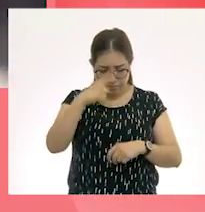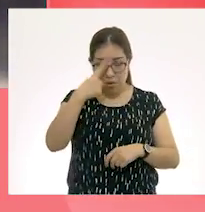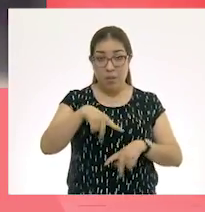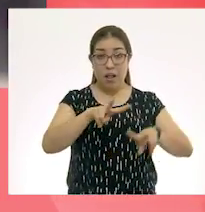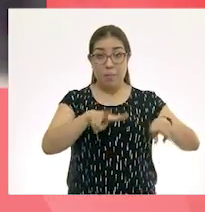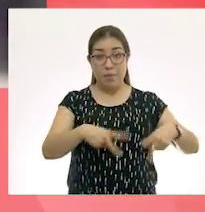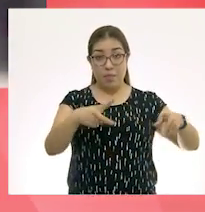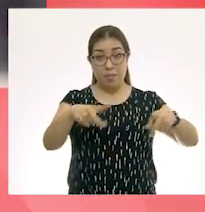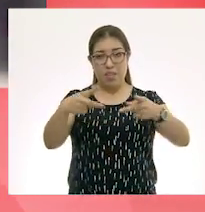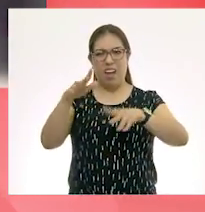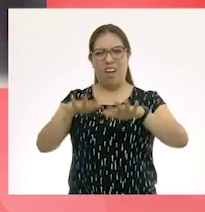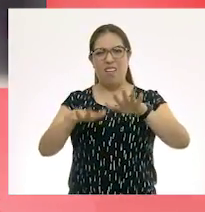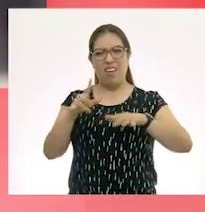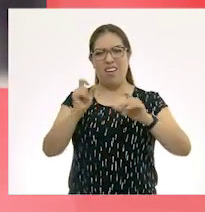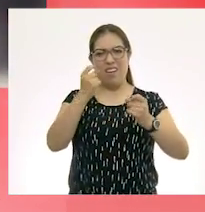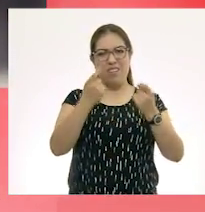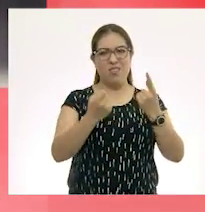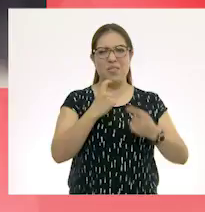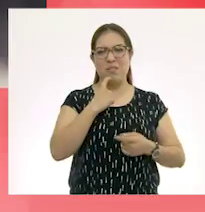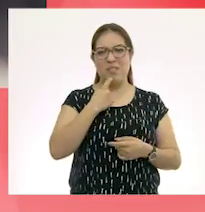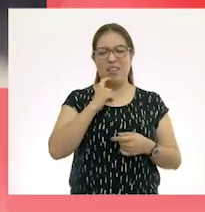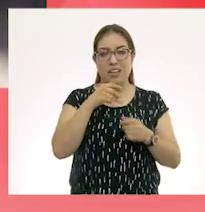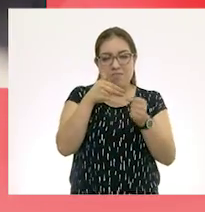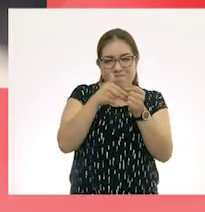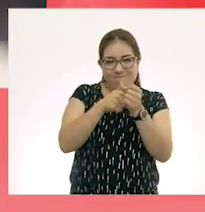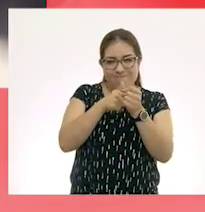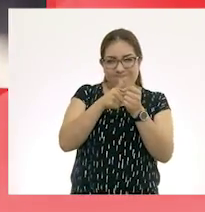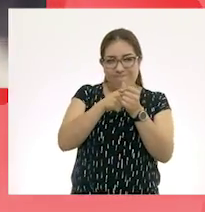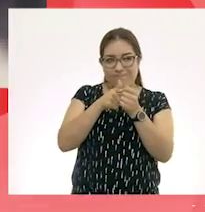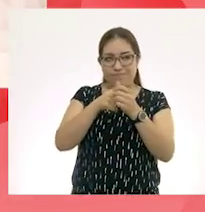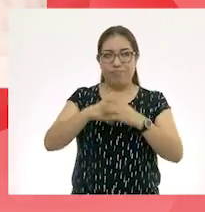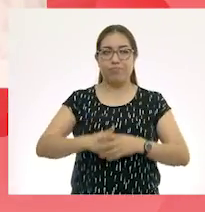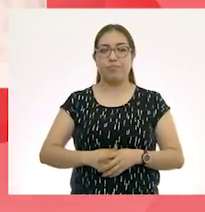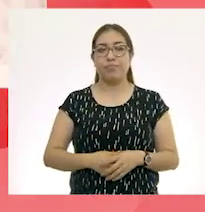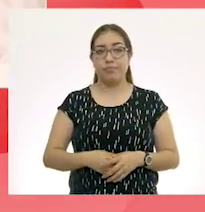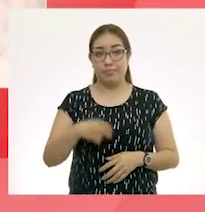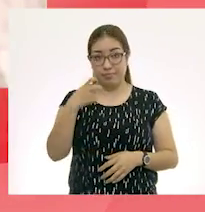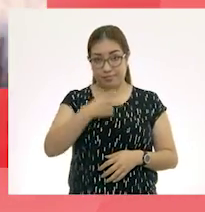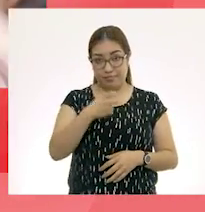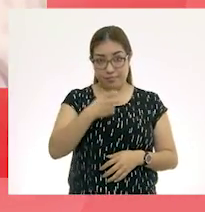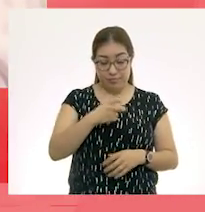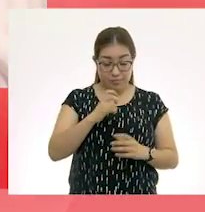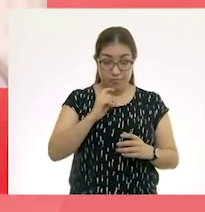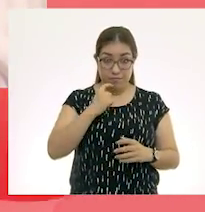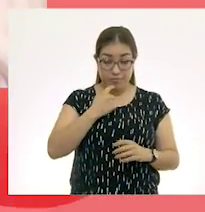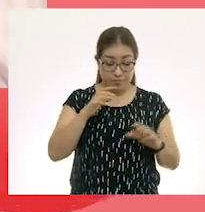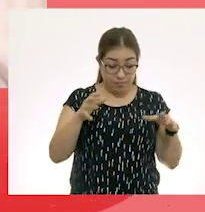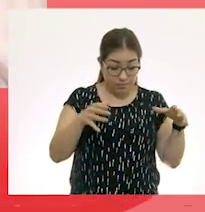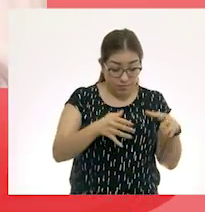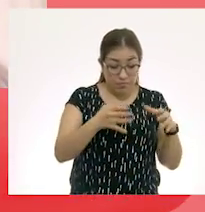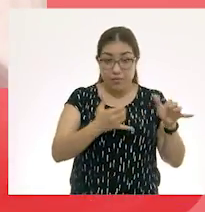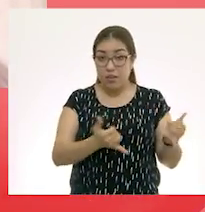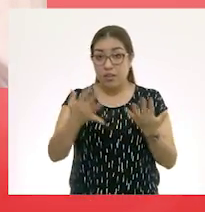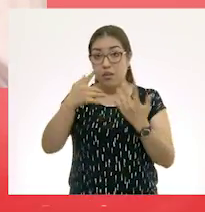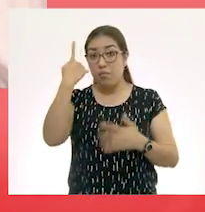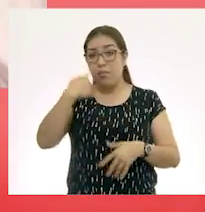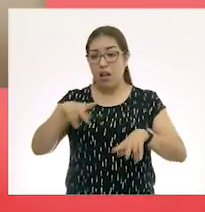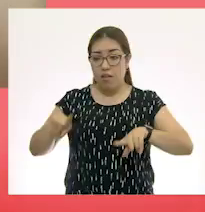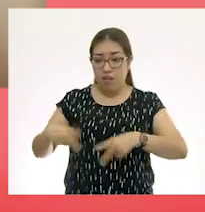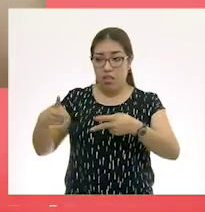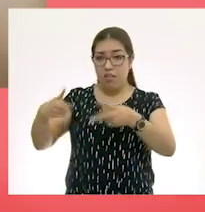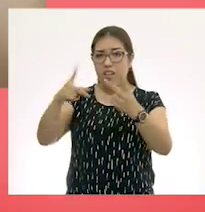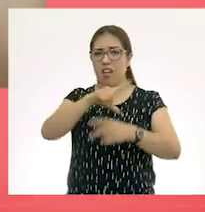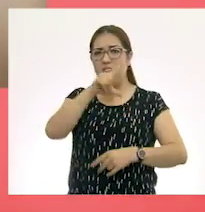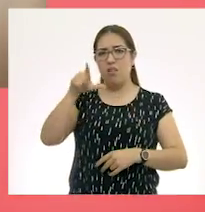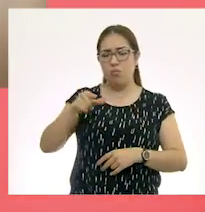Pandamo, ya vendi con a, pangañe ni ne, pegue. Ya después ya de parte de ho que donchu ya ne, ya